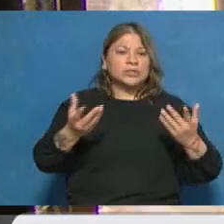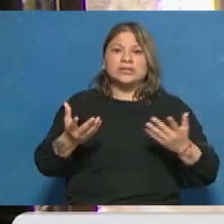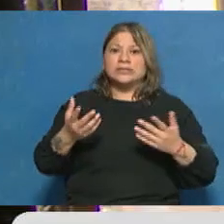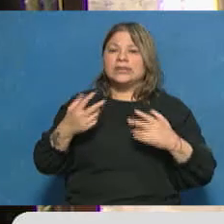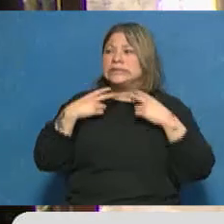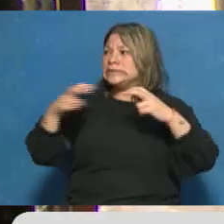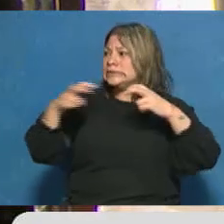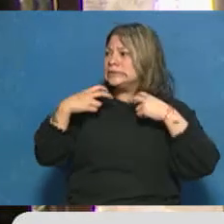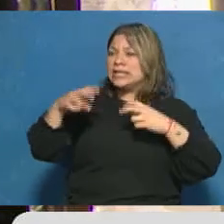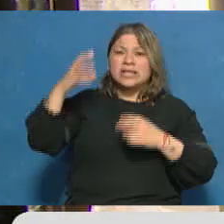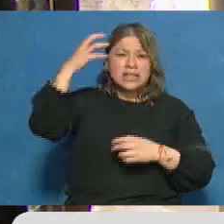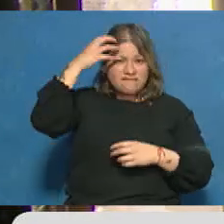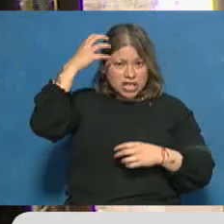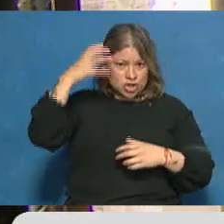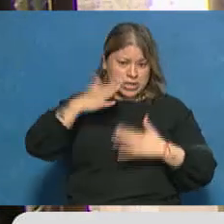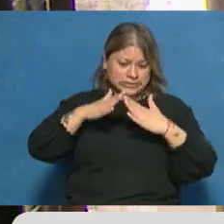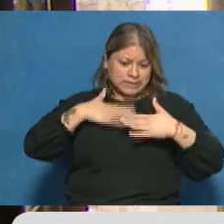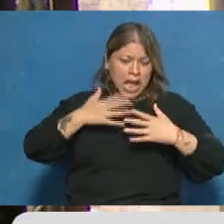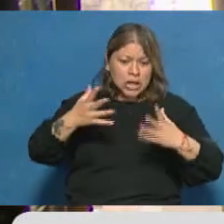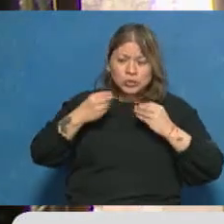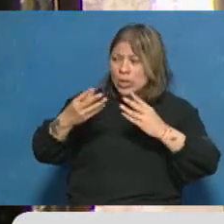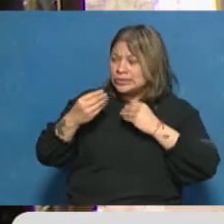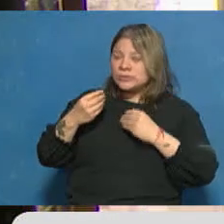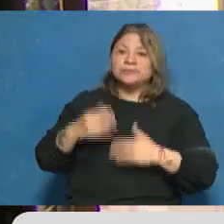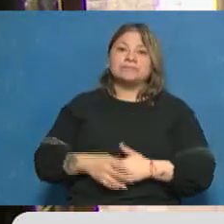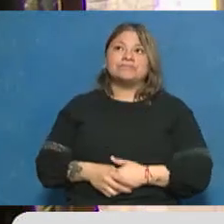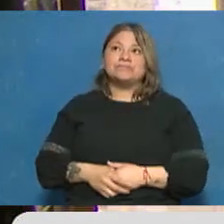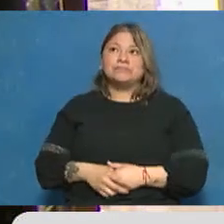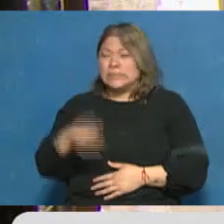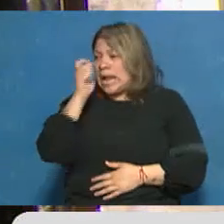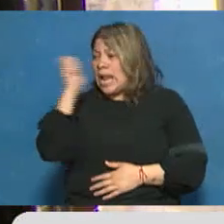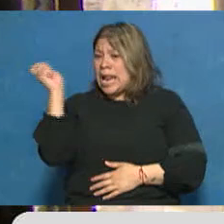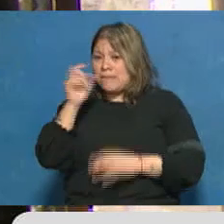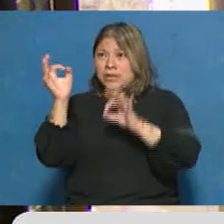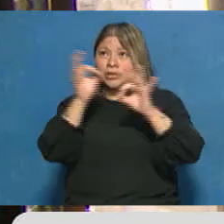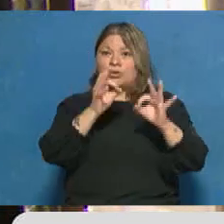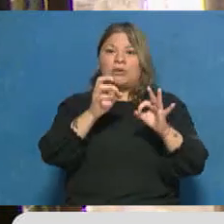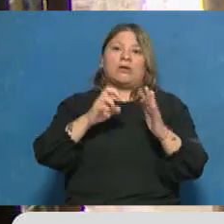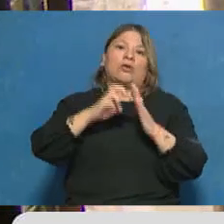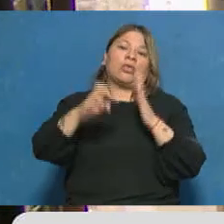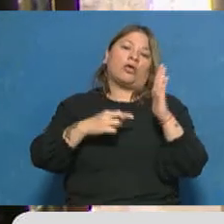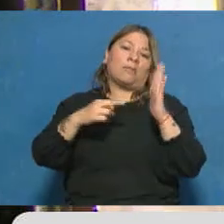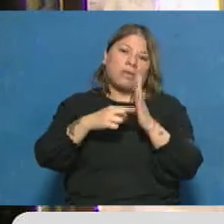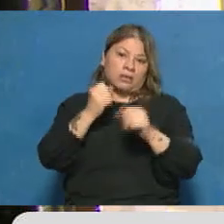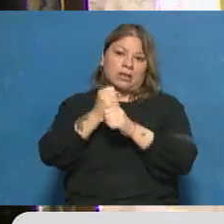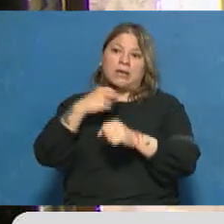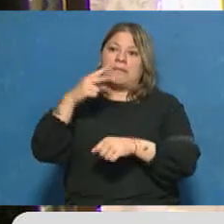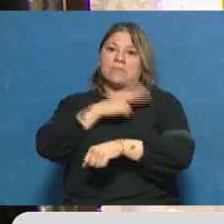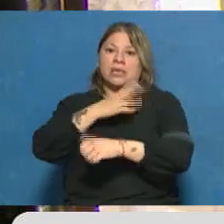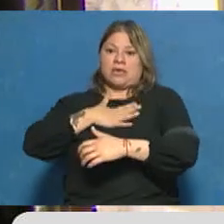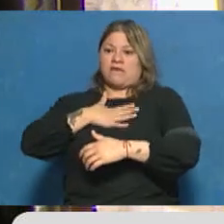Estaba pidiendo auxilio desde el baño de mi casa. Yo me vine para acá, yo trabajo en Rodeo del Medio, me trajo mi jefe para